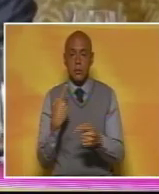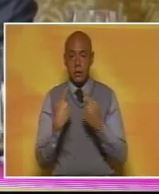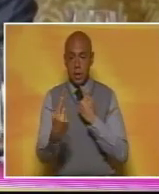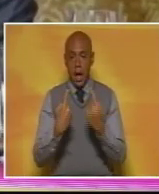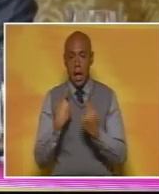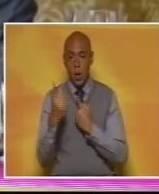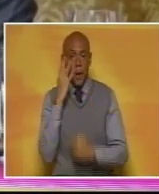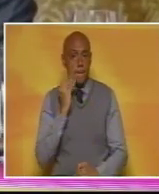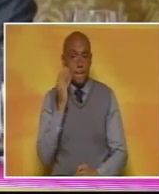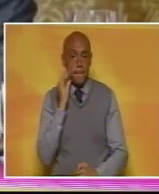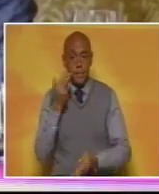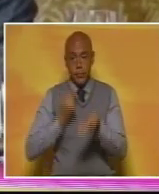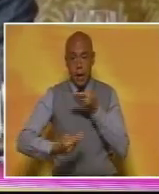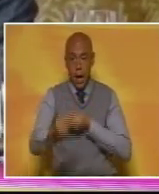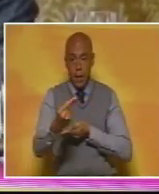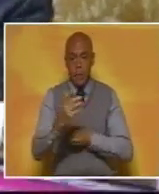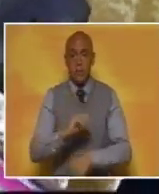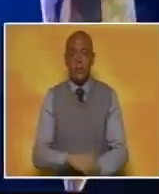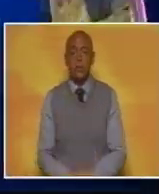de experiencias.